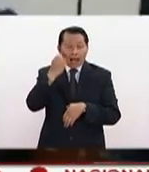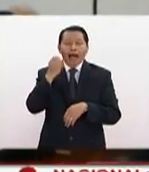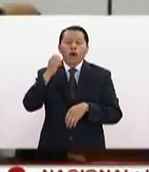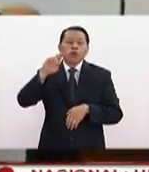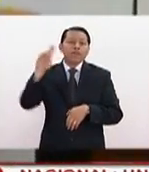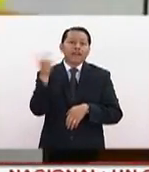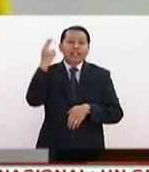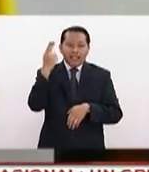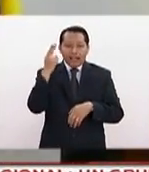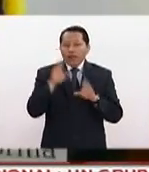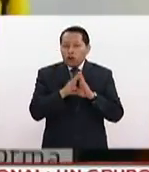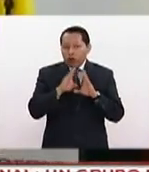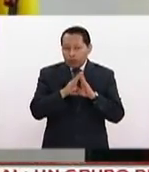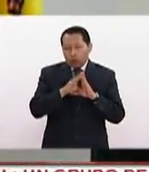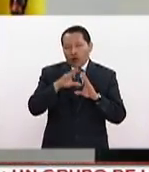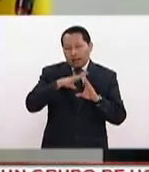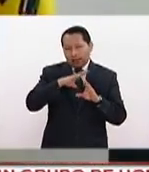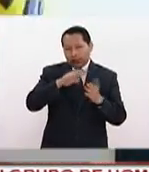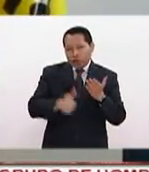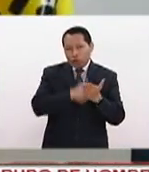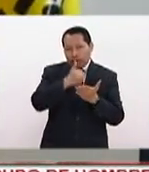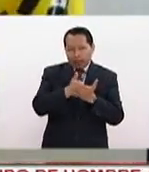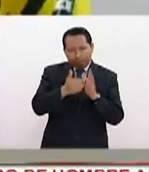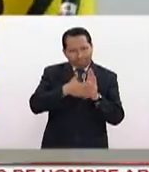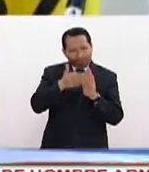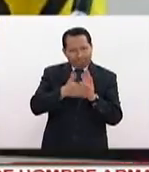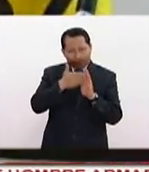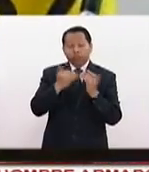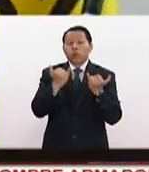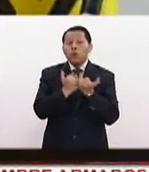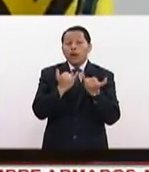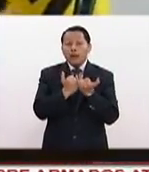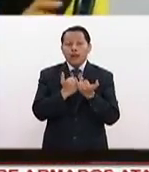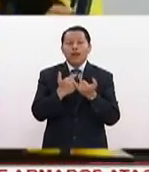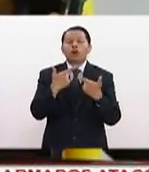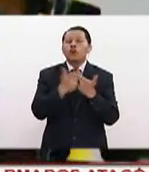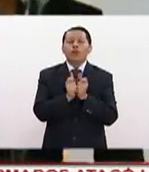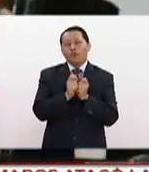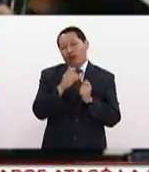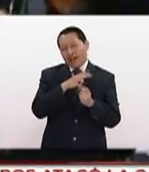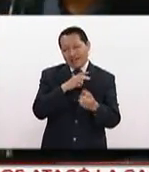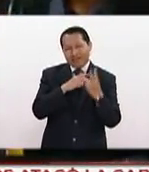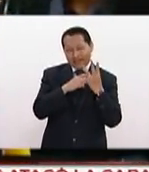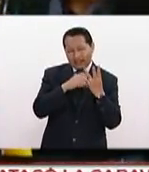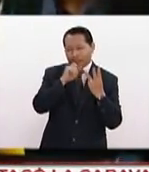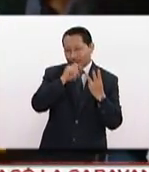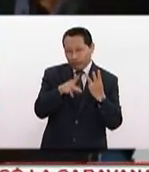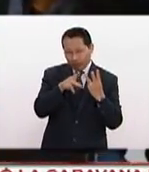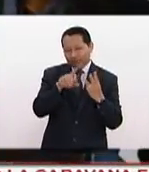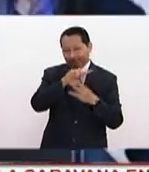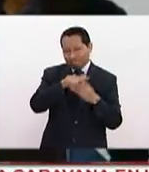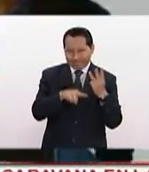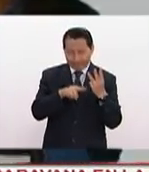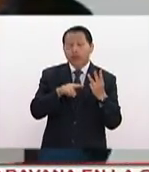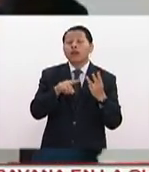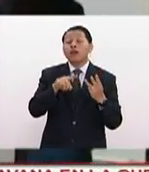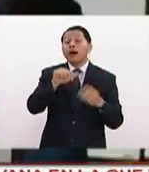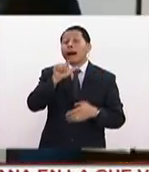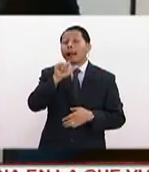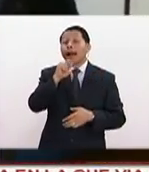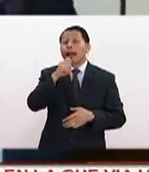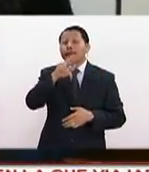superior en cada demarcación de la ciudad. Finalmente, la precandidata de la coalición por la Ciudad de México al Frente, Alejandra